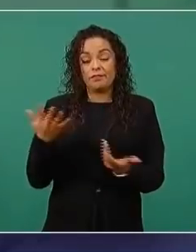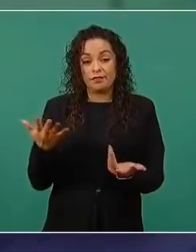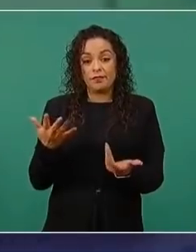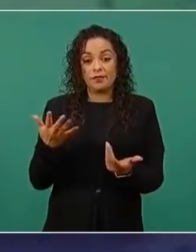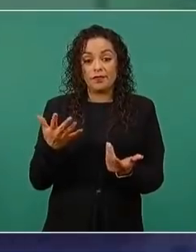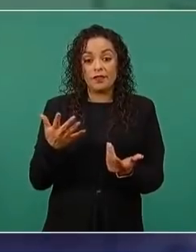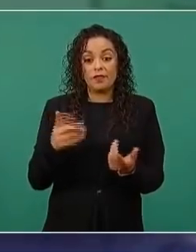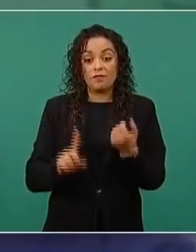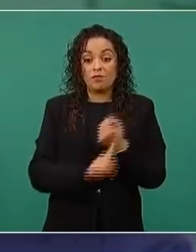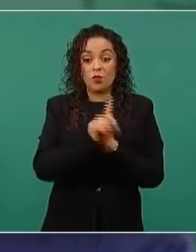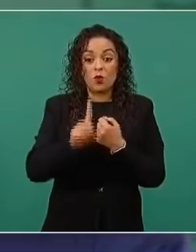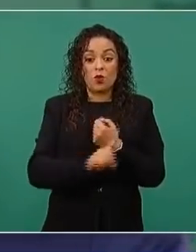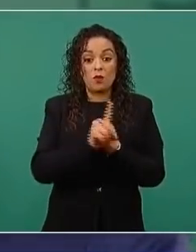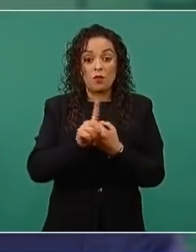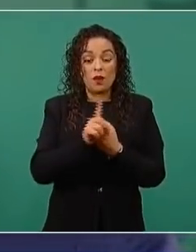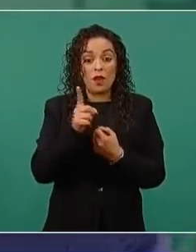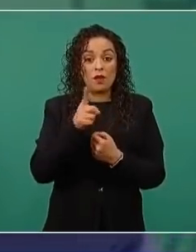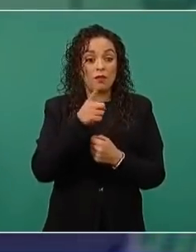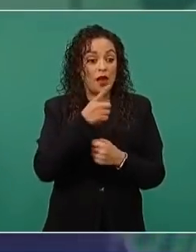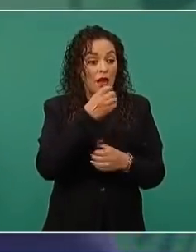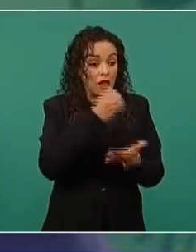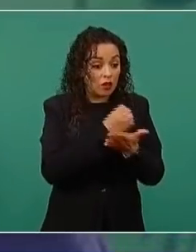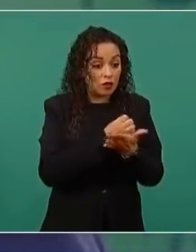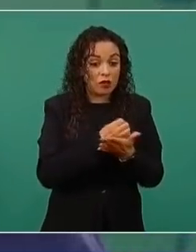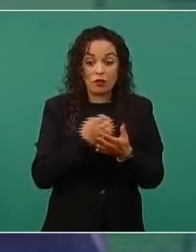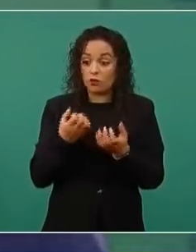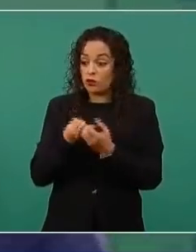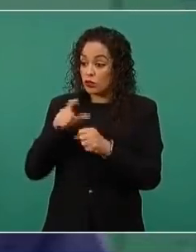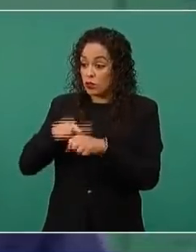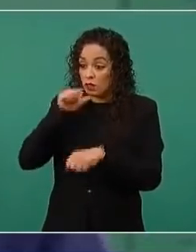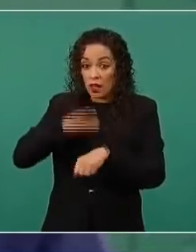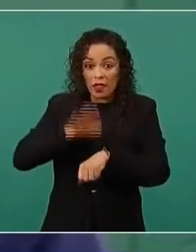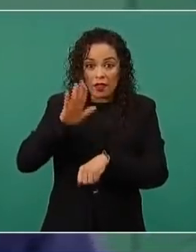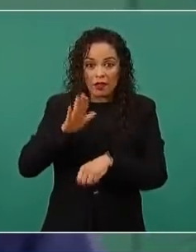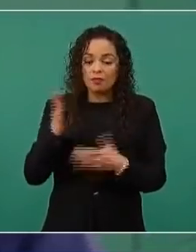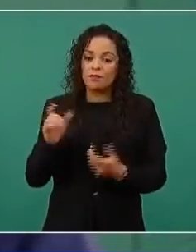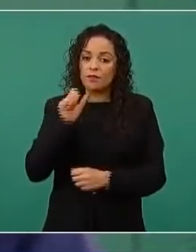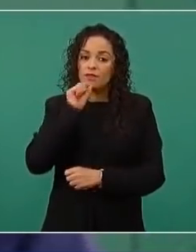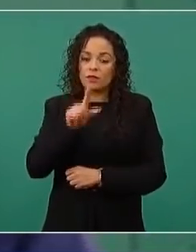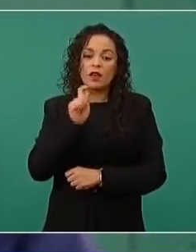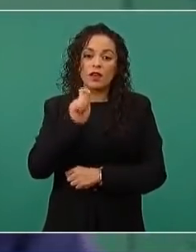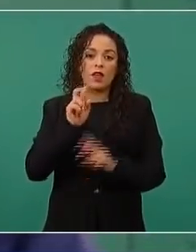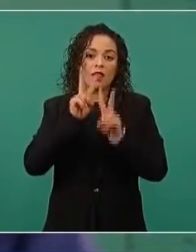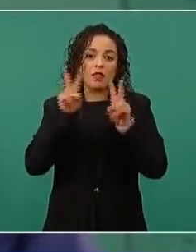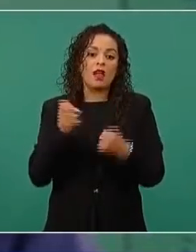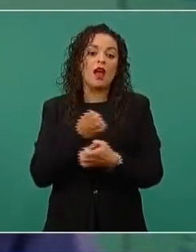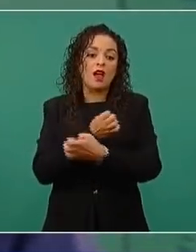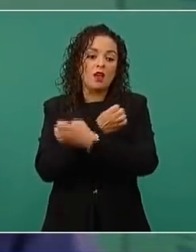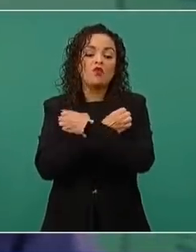económico, lo social, sino también lo educativo,